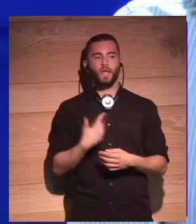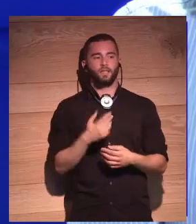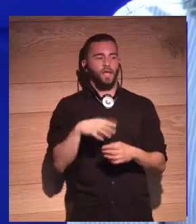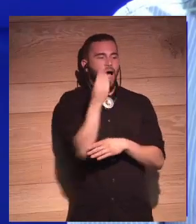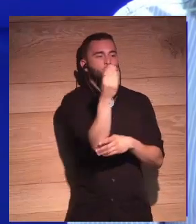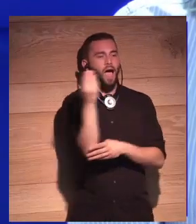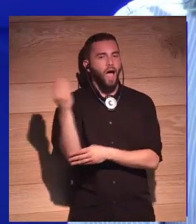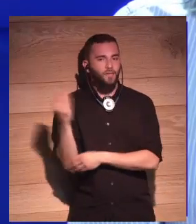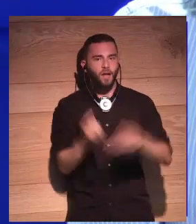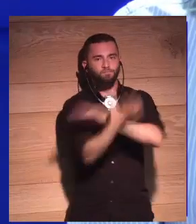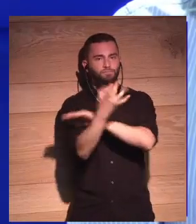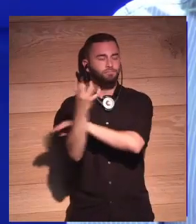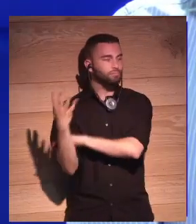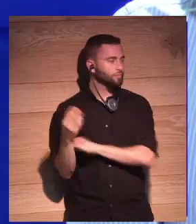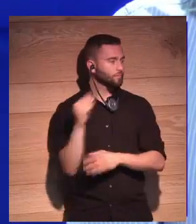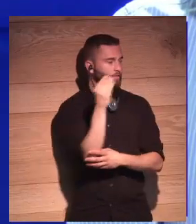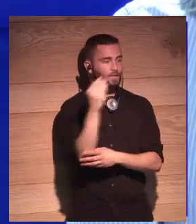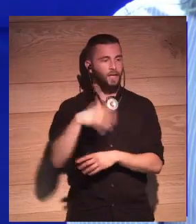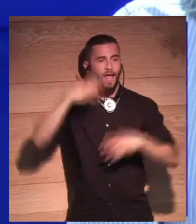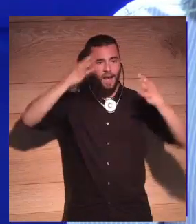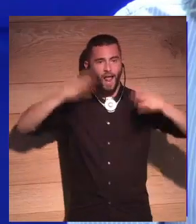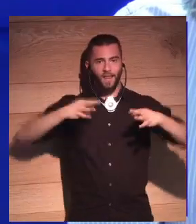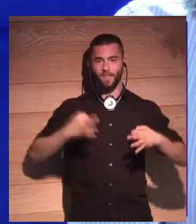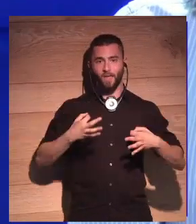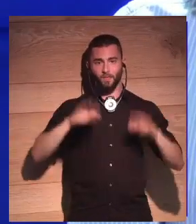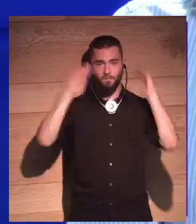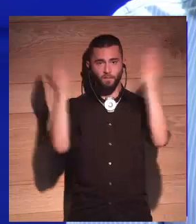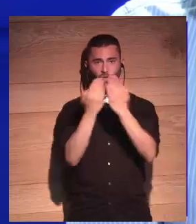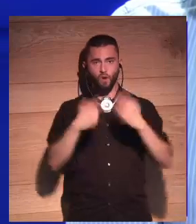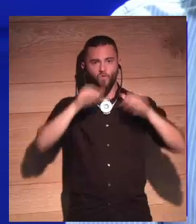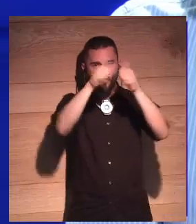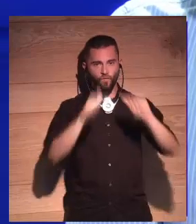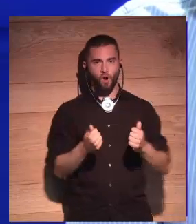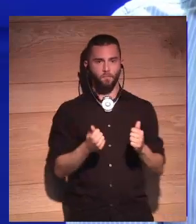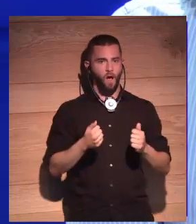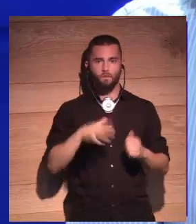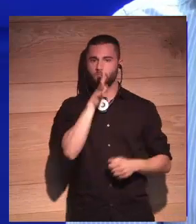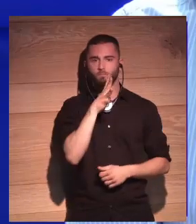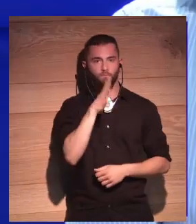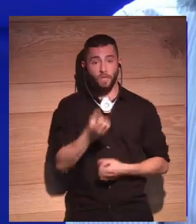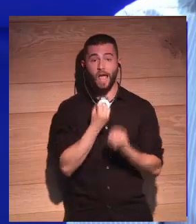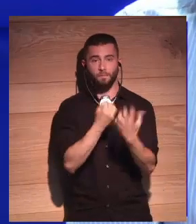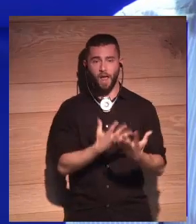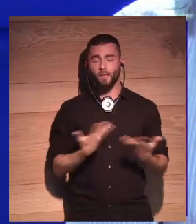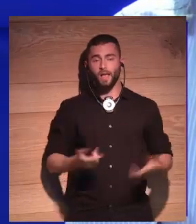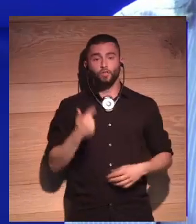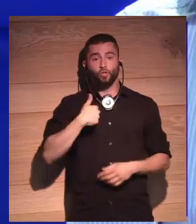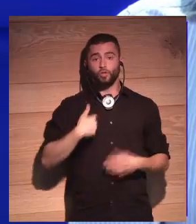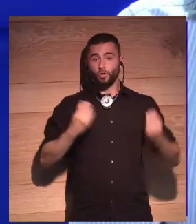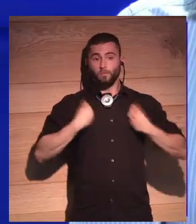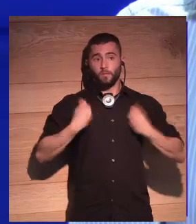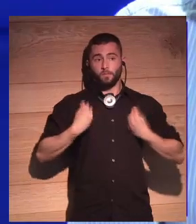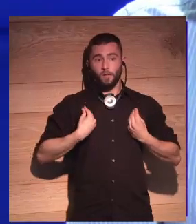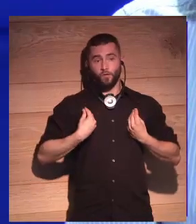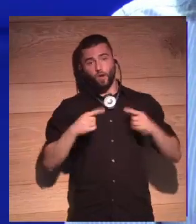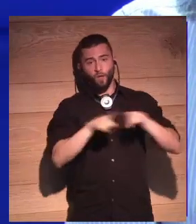avatares y donde ya se hablaba de realidad virtual de una forma realmente espectacular. Y entonces estoy viviendo mi cuarta